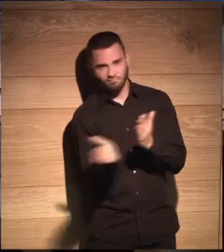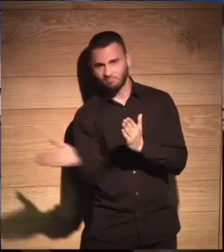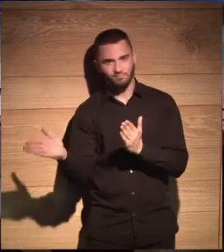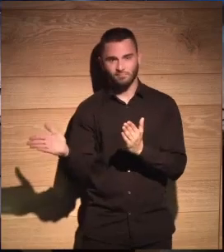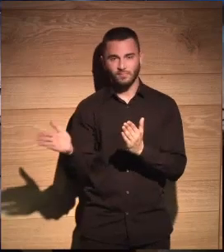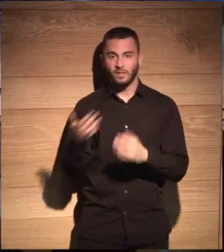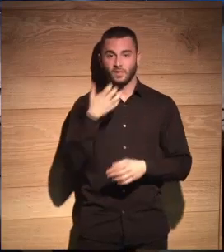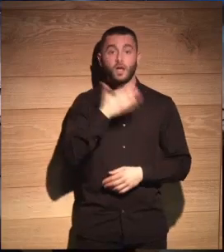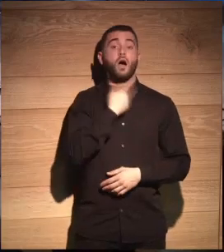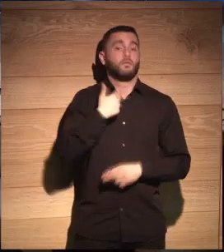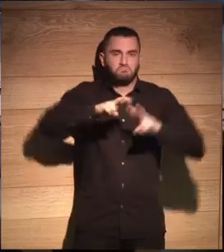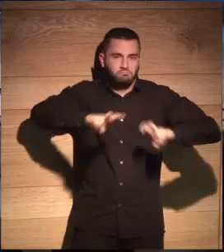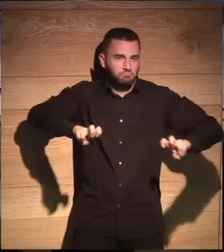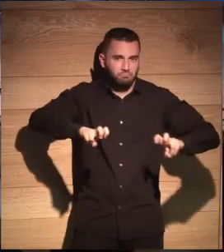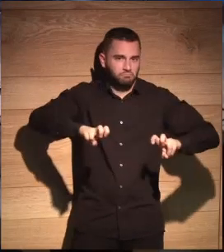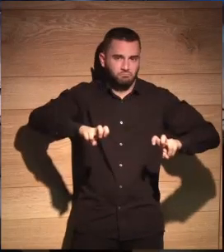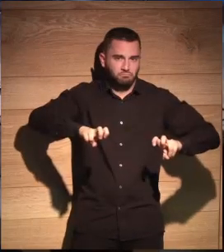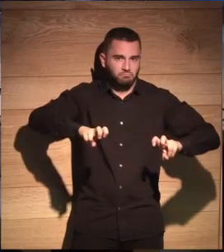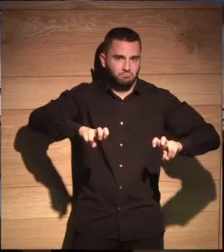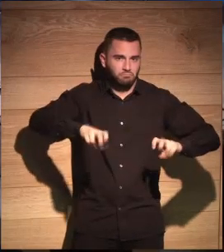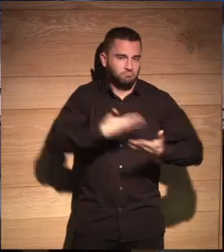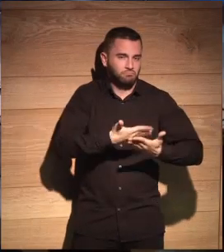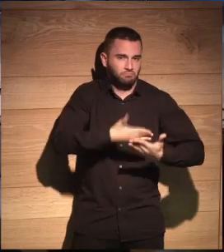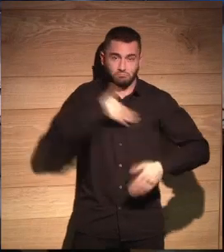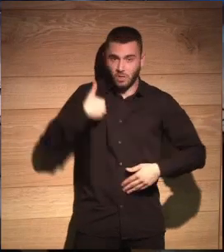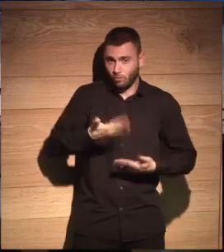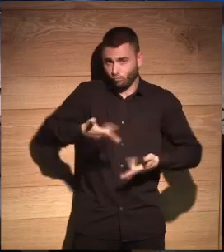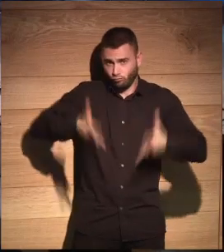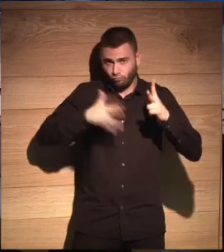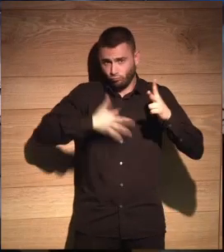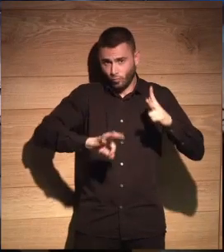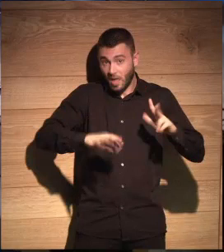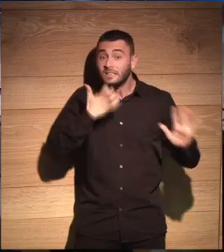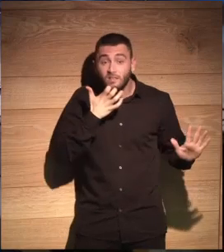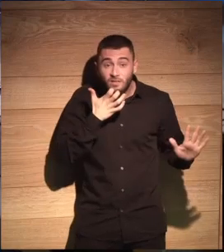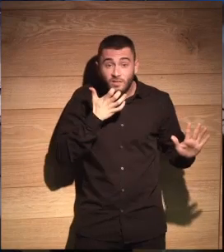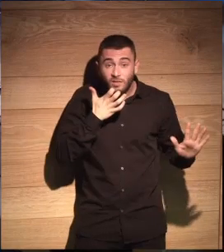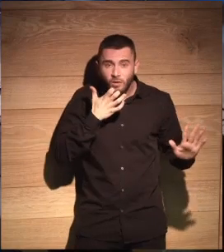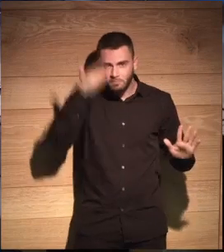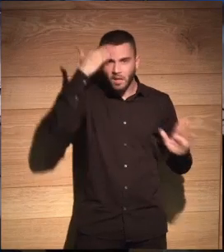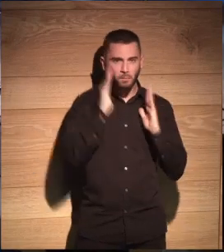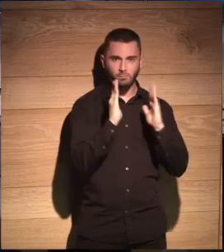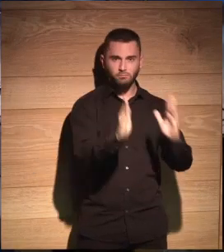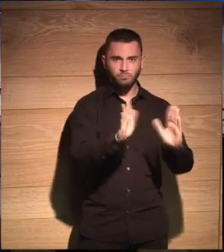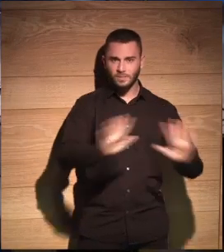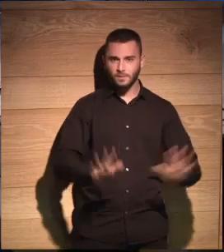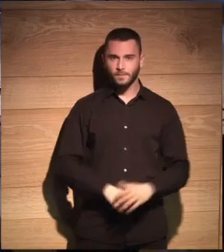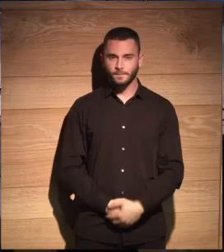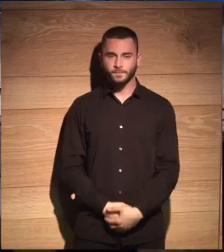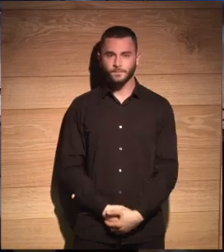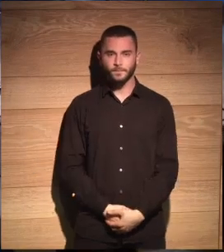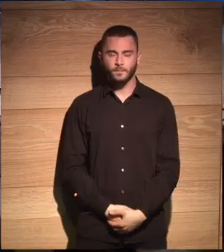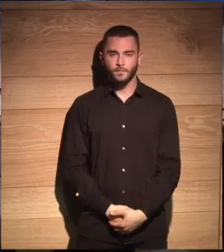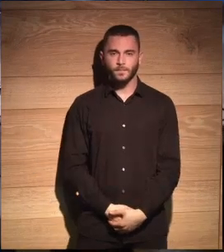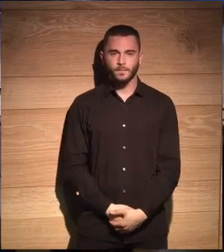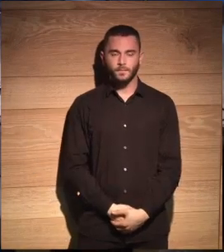te apetece investigar y quieres indagar un poco más en ese mundo, puedes hacerlo. Y si no, pues ir a por la trama principal y ya está. Uh-huh. Pero es